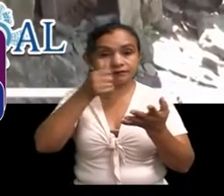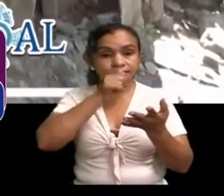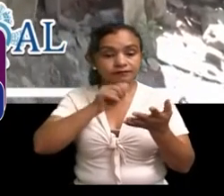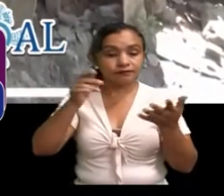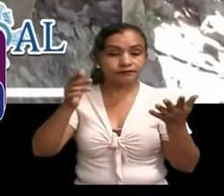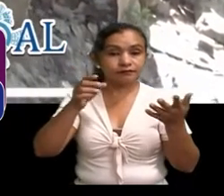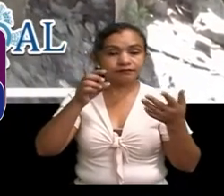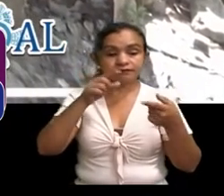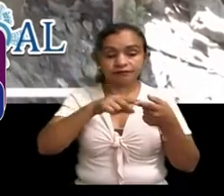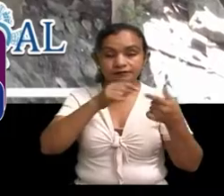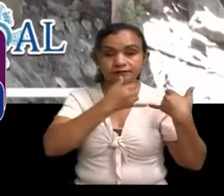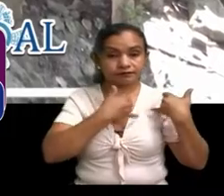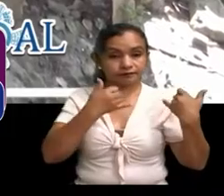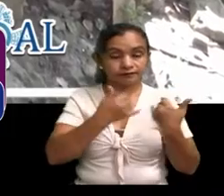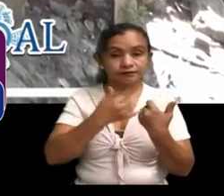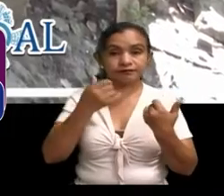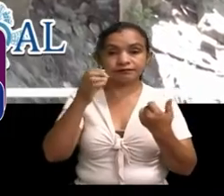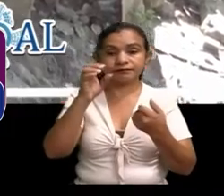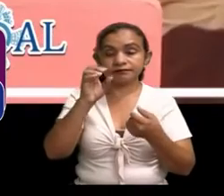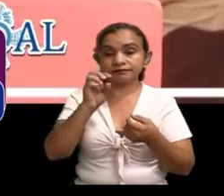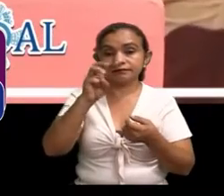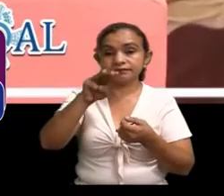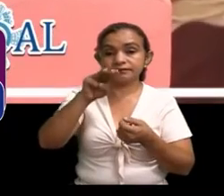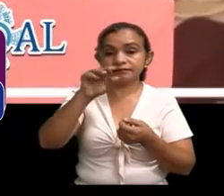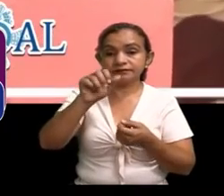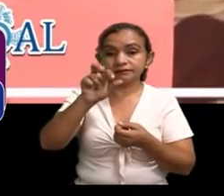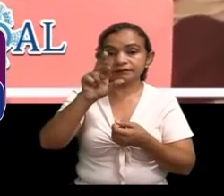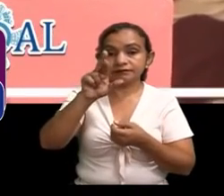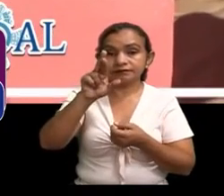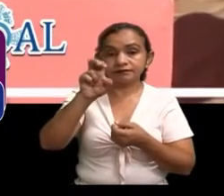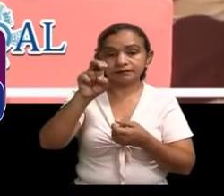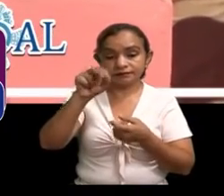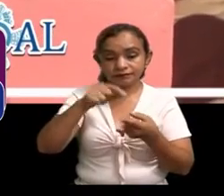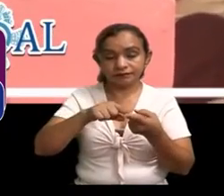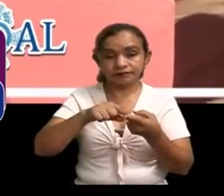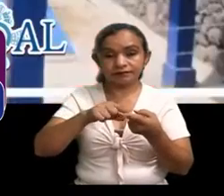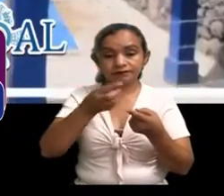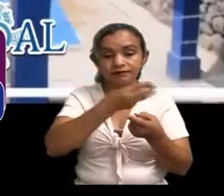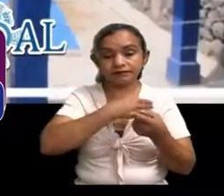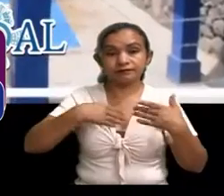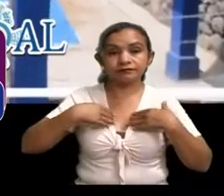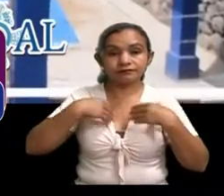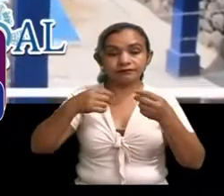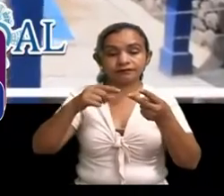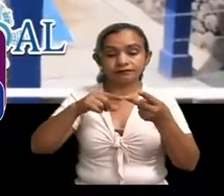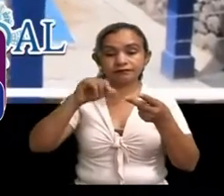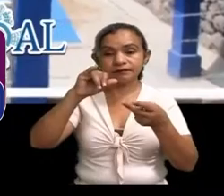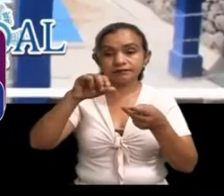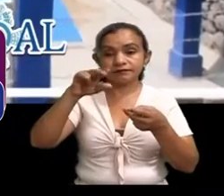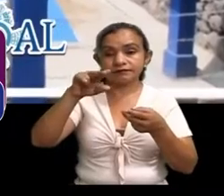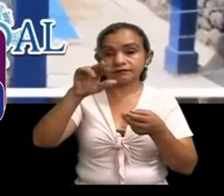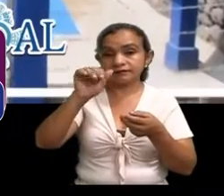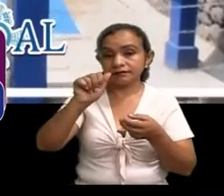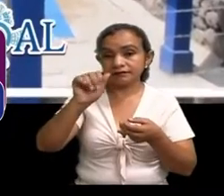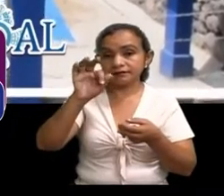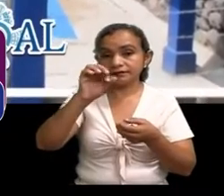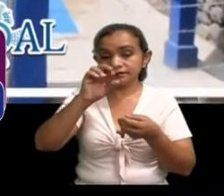MARENA, hablamos del INAFOR, hablamos de INETER, hablamos del MINSA, porque ellos siempre nos están apoyando y